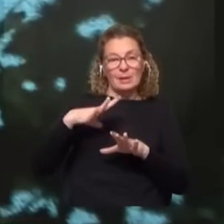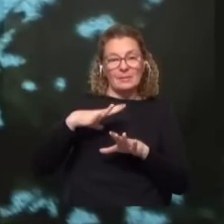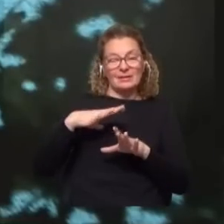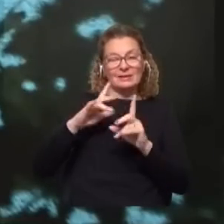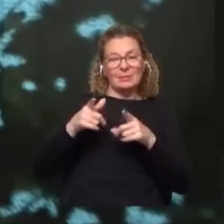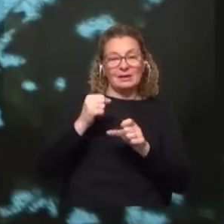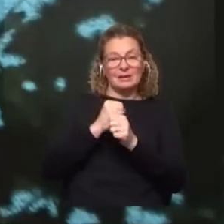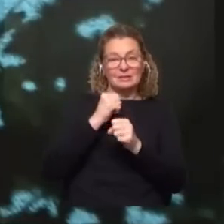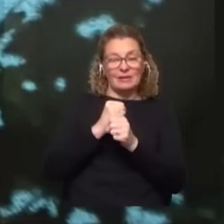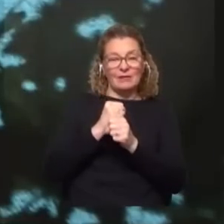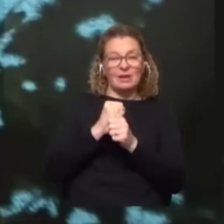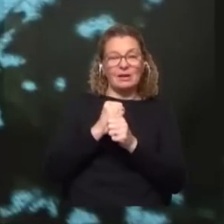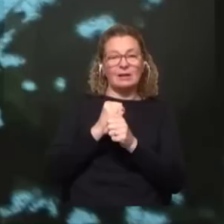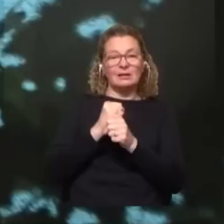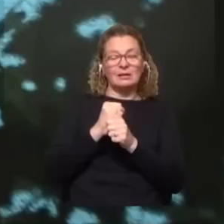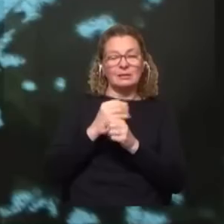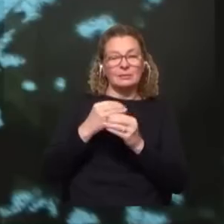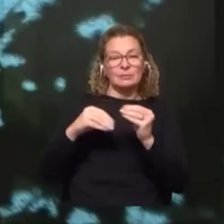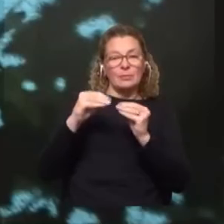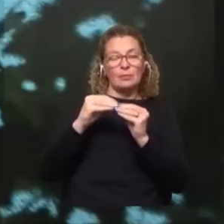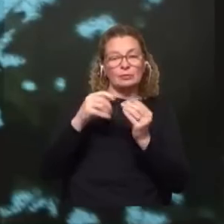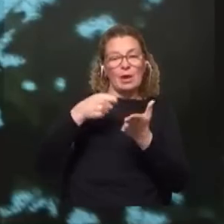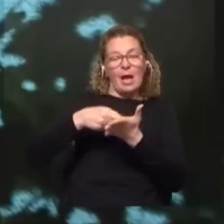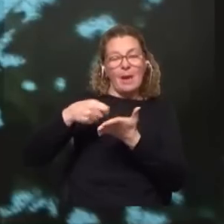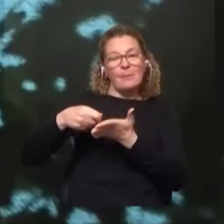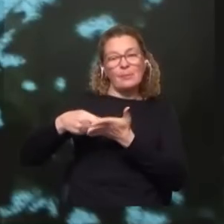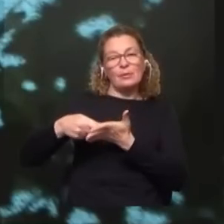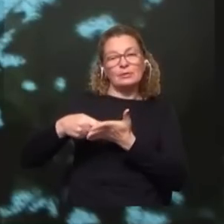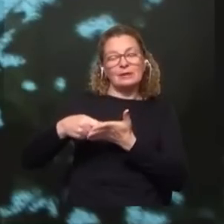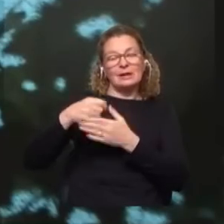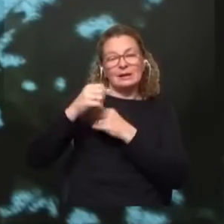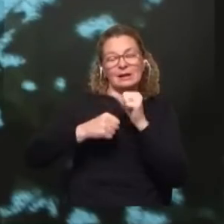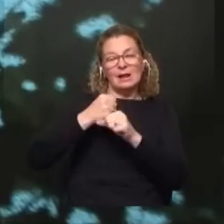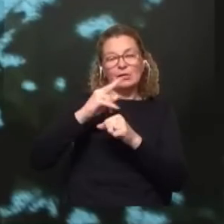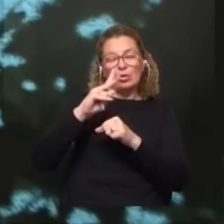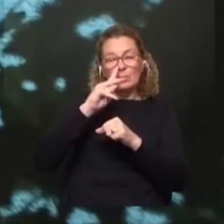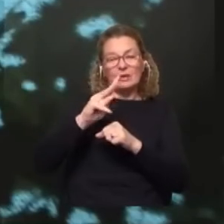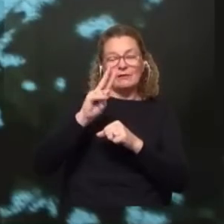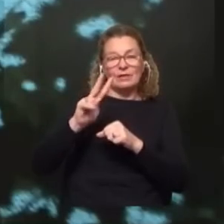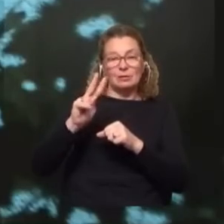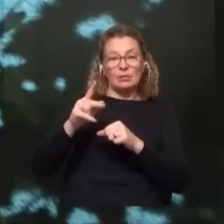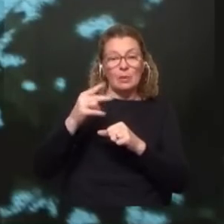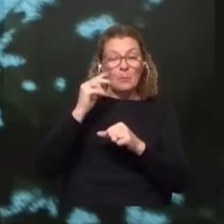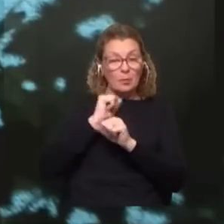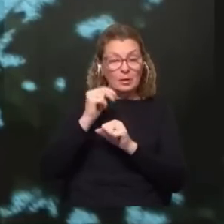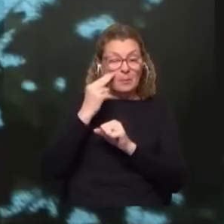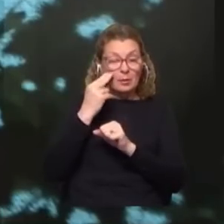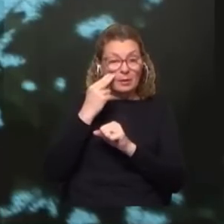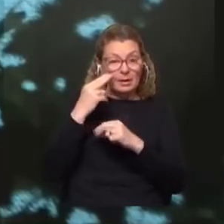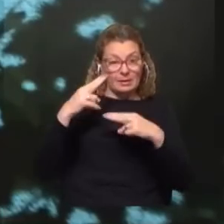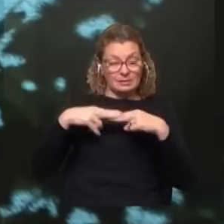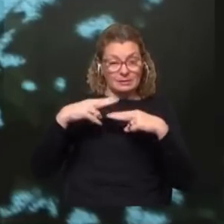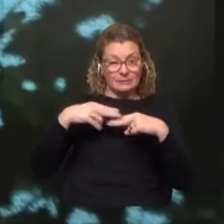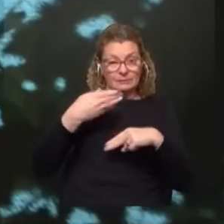en actividad que registren excedente de los aportes realizados en 2022 se puede consultar en la página web